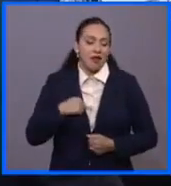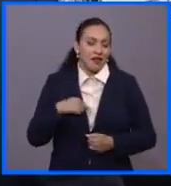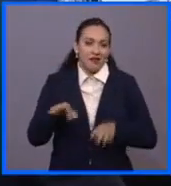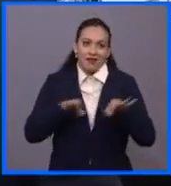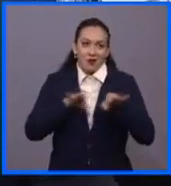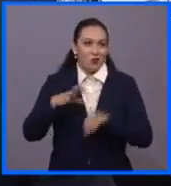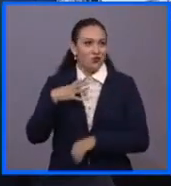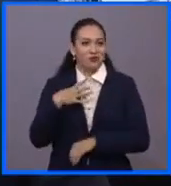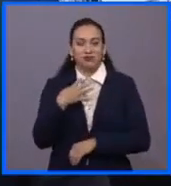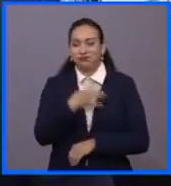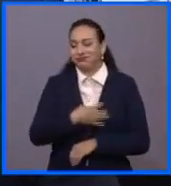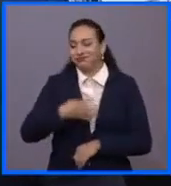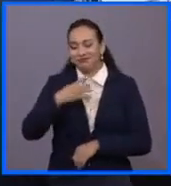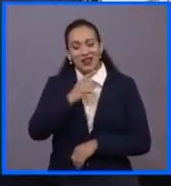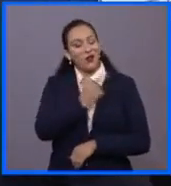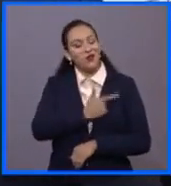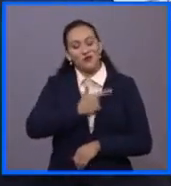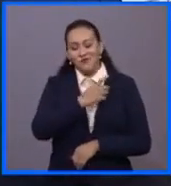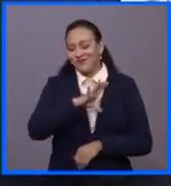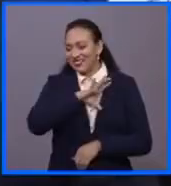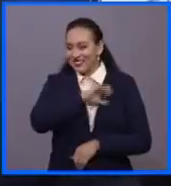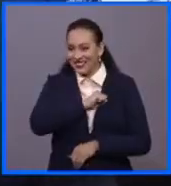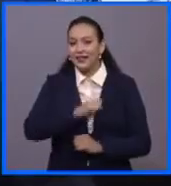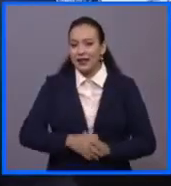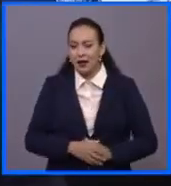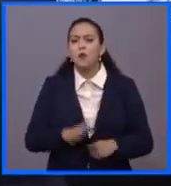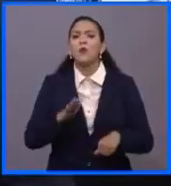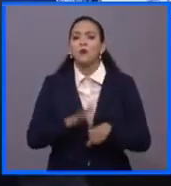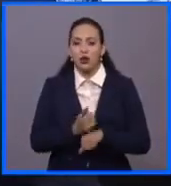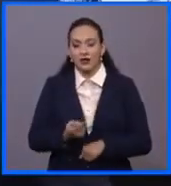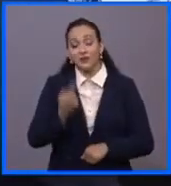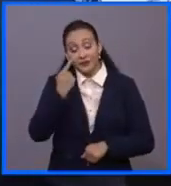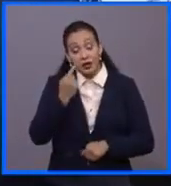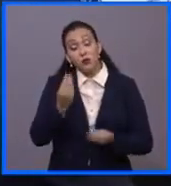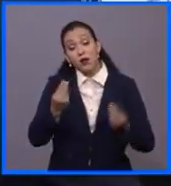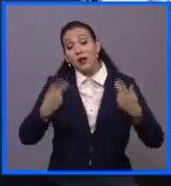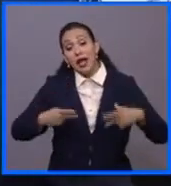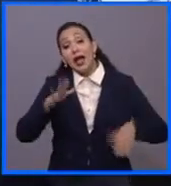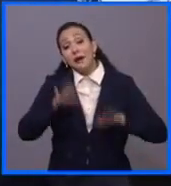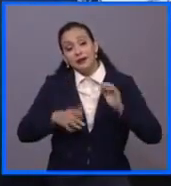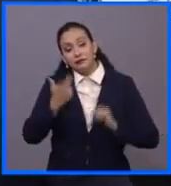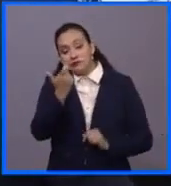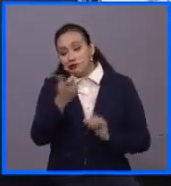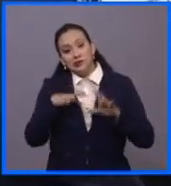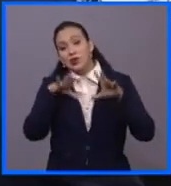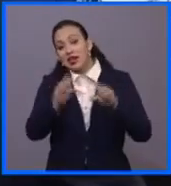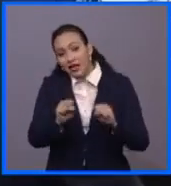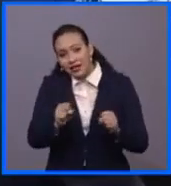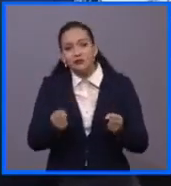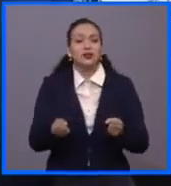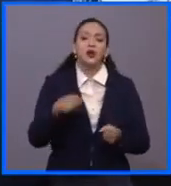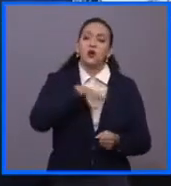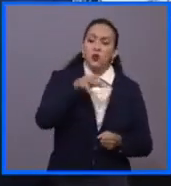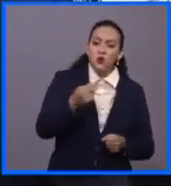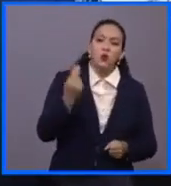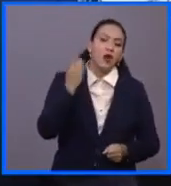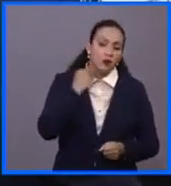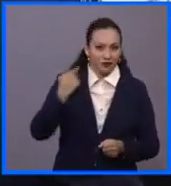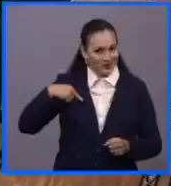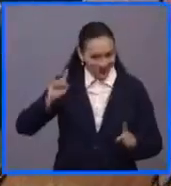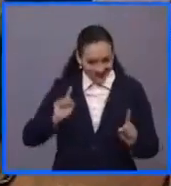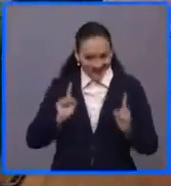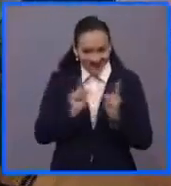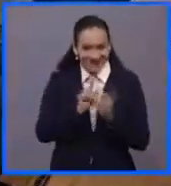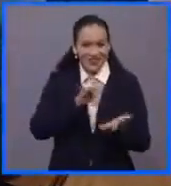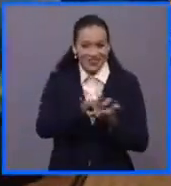que las personas que carecen de lo necesario para conseguir ese derecho fundamental de acceso a la justicia puedan tenerlo.